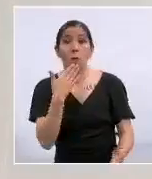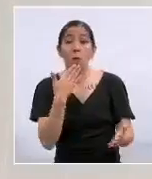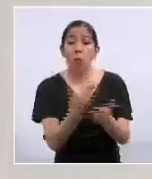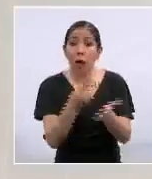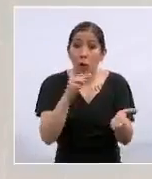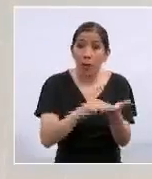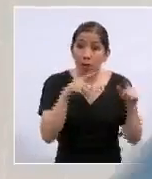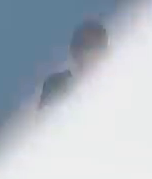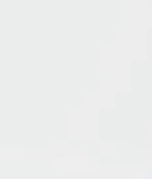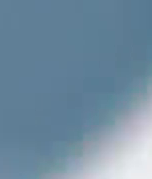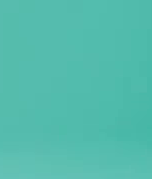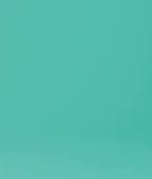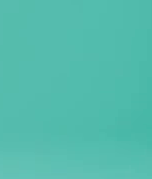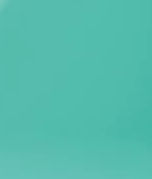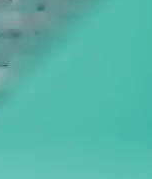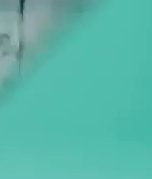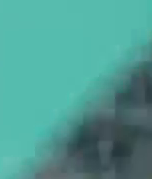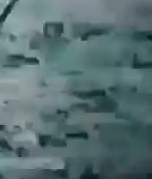trabajo